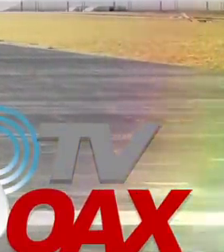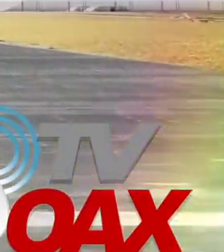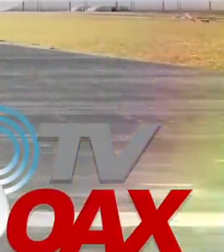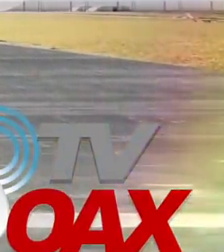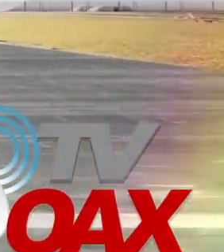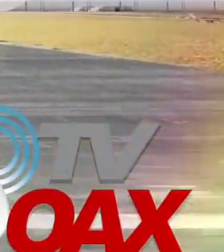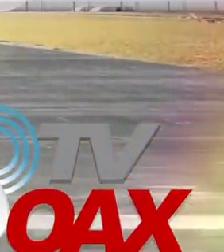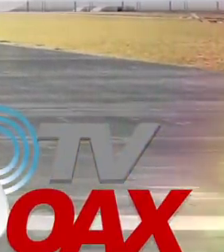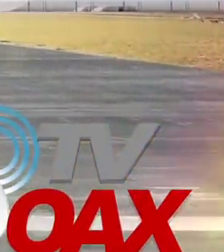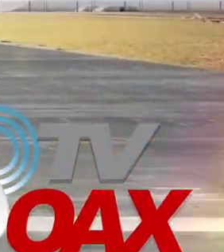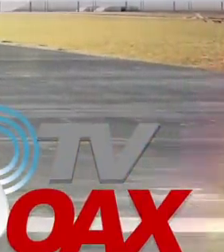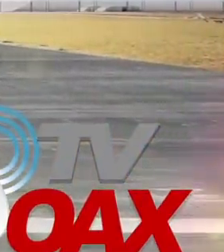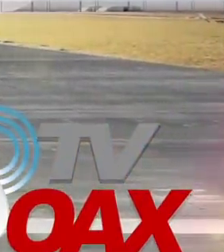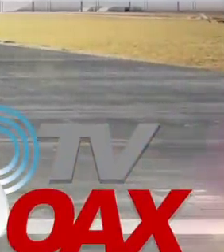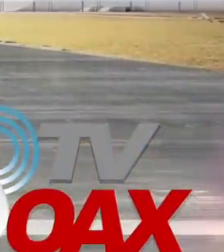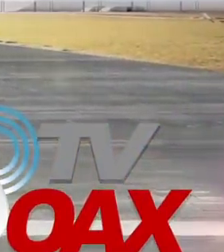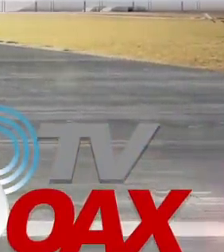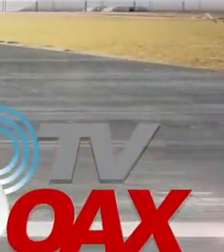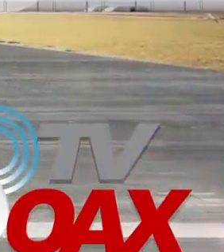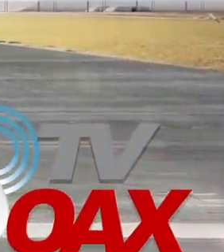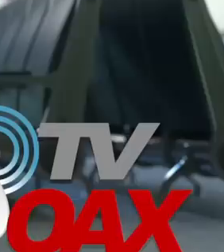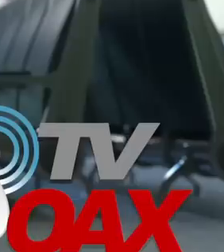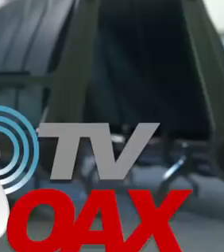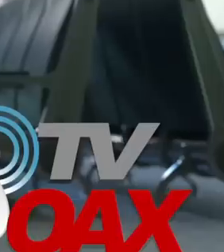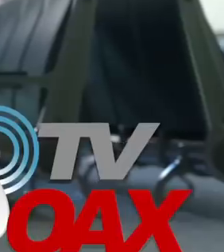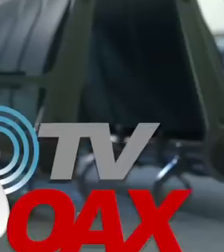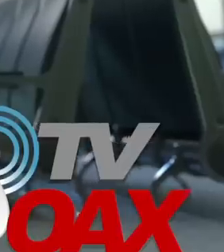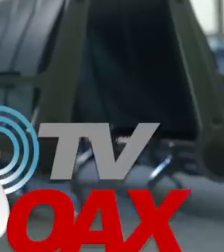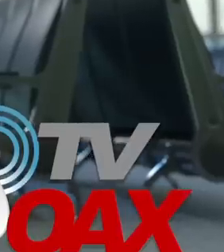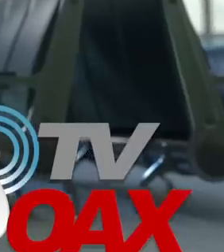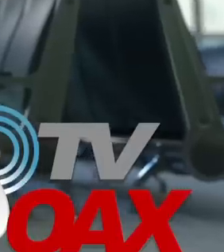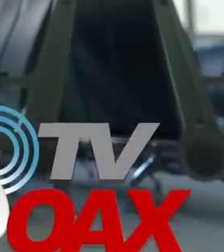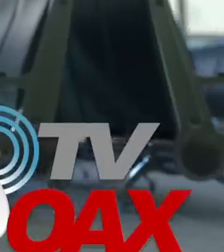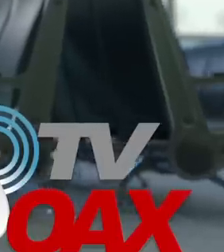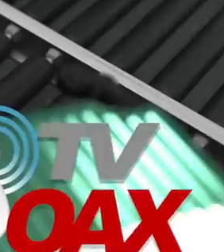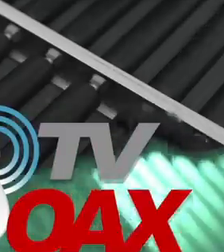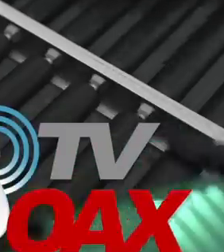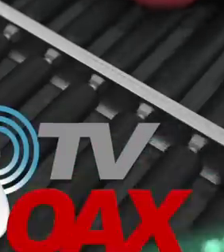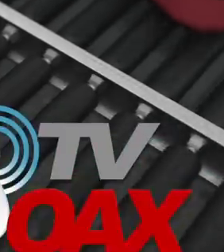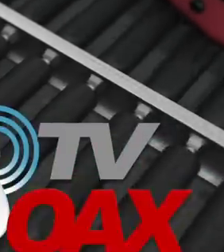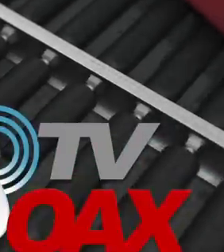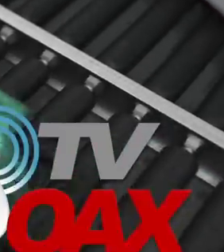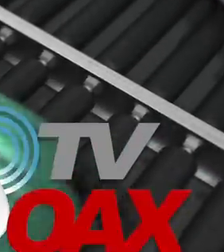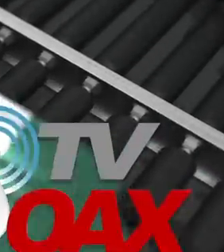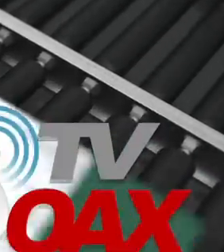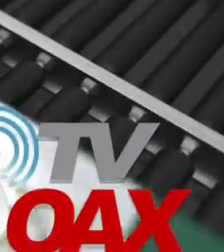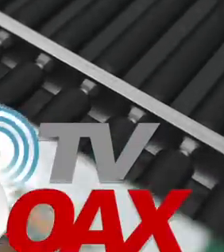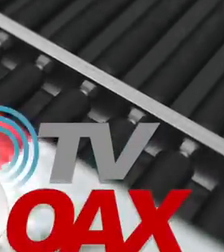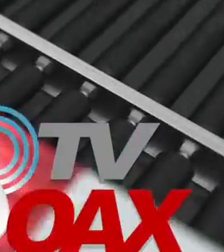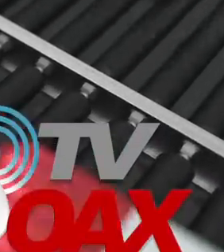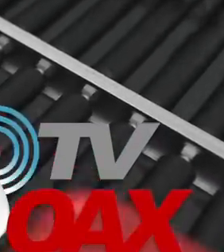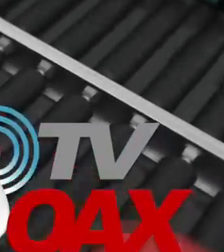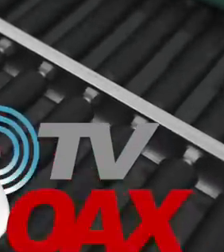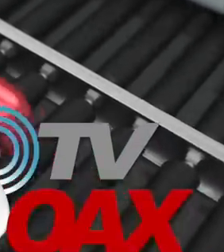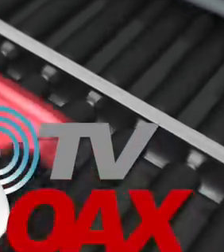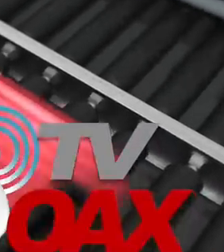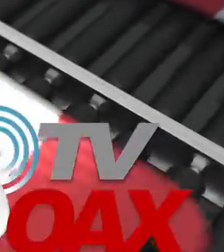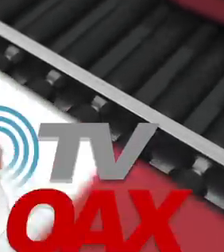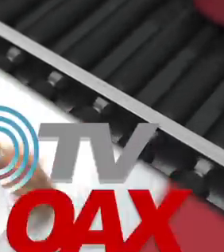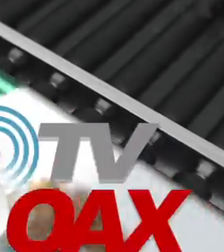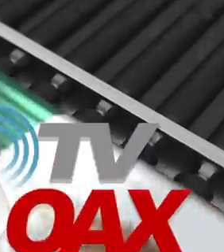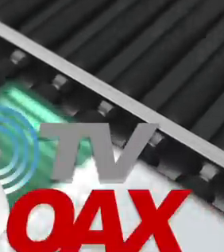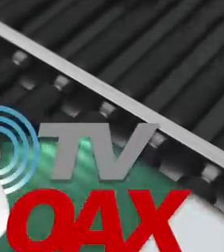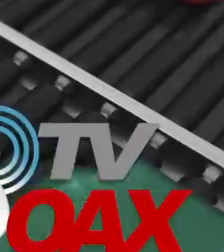México. Con este tipo de acciones vemos claramente que el presidente de México está trabajando